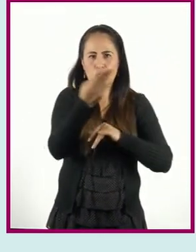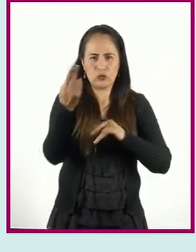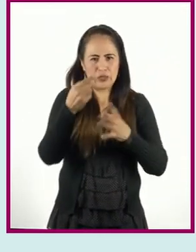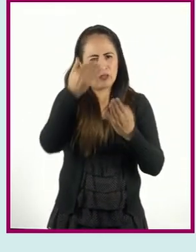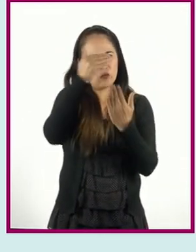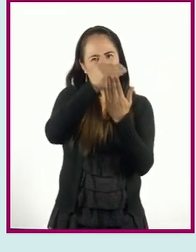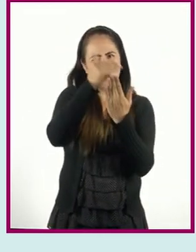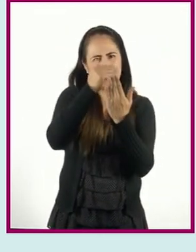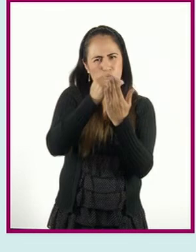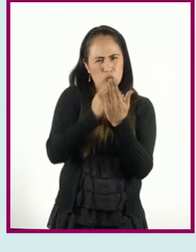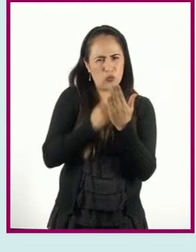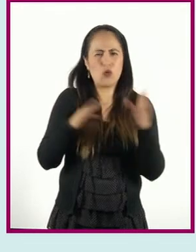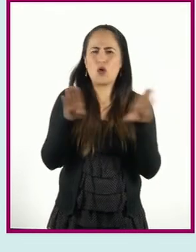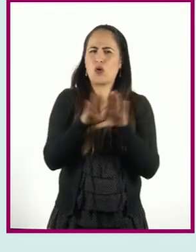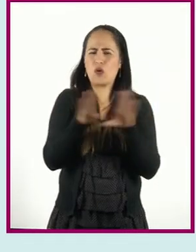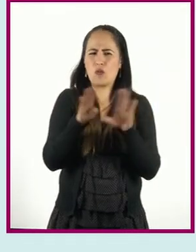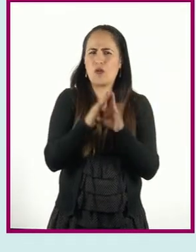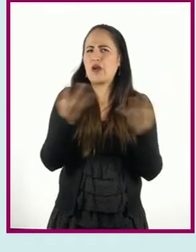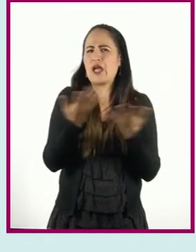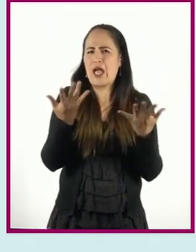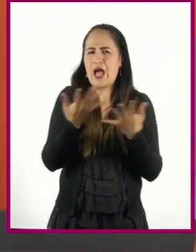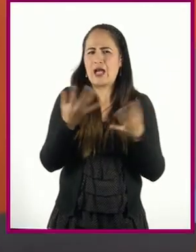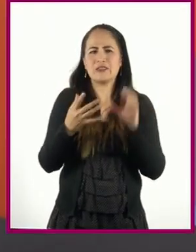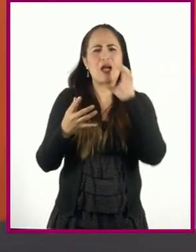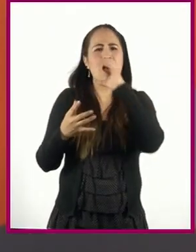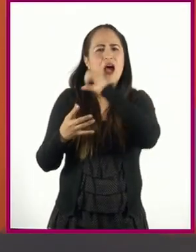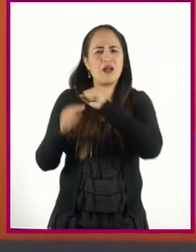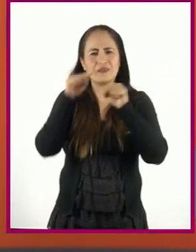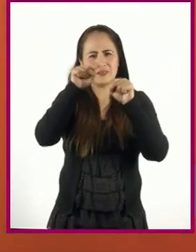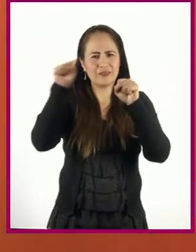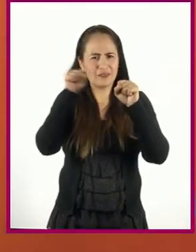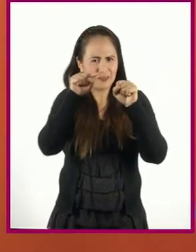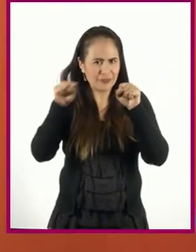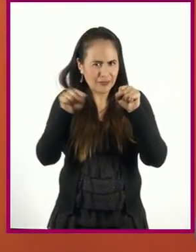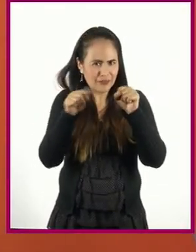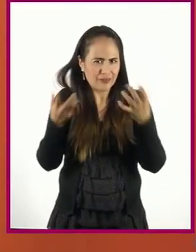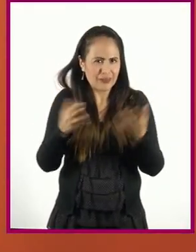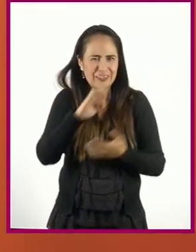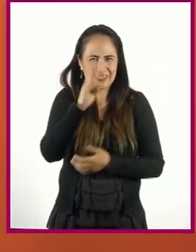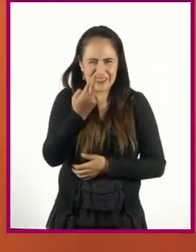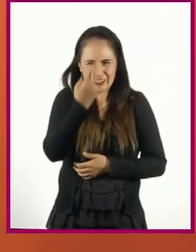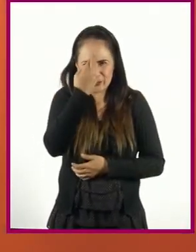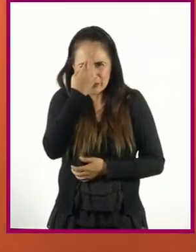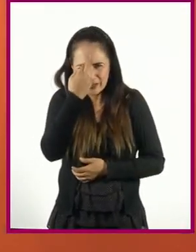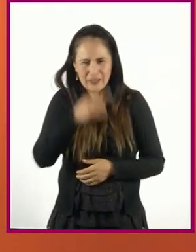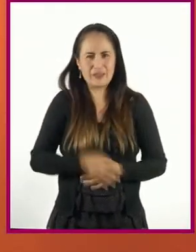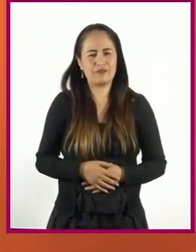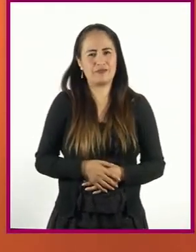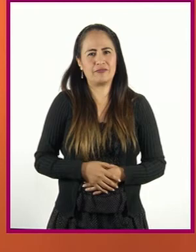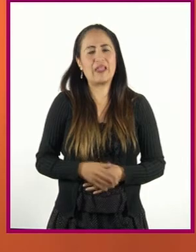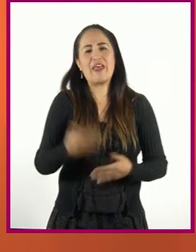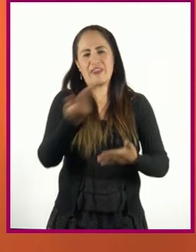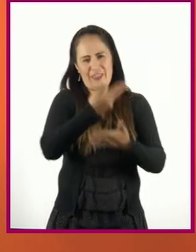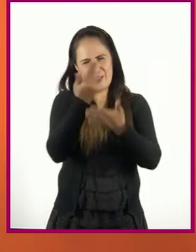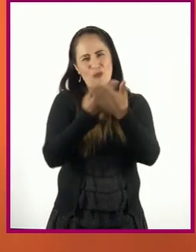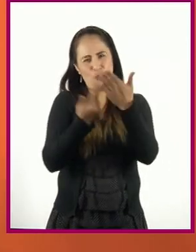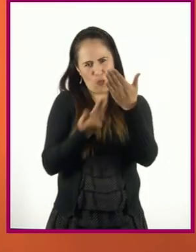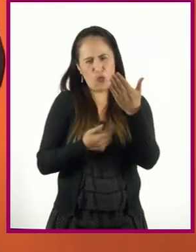aspectos del funcionamiento del horno de microondas. Recuerden que pueden utilizar dibujos del